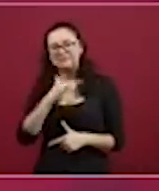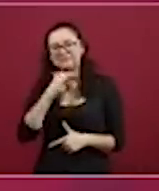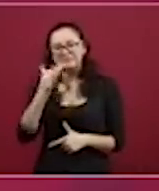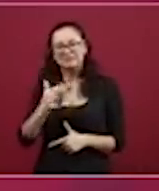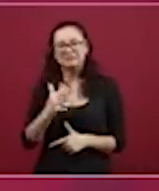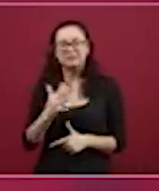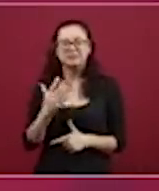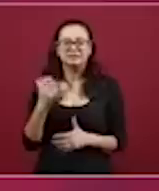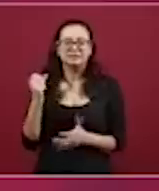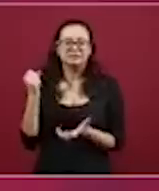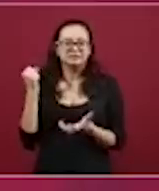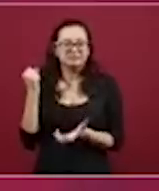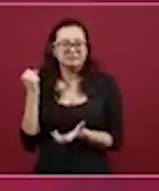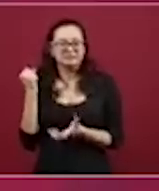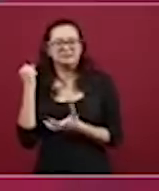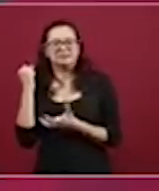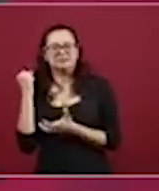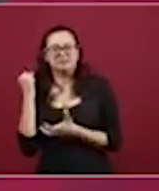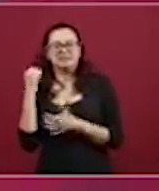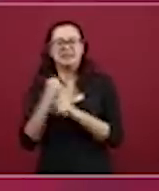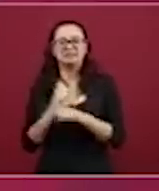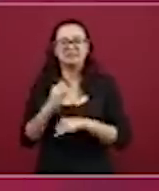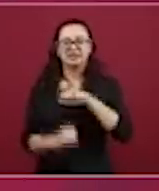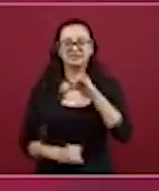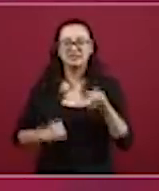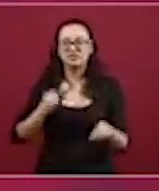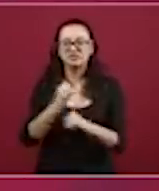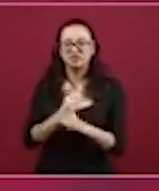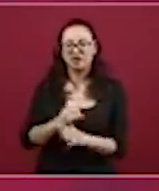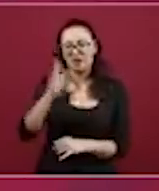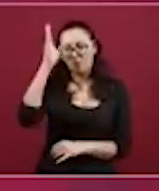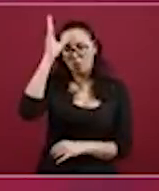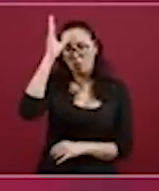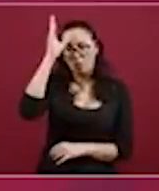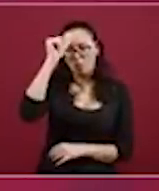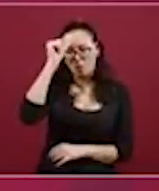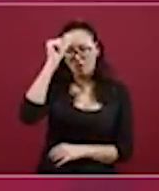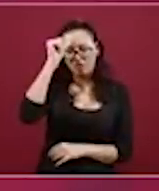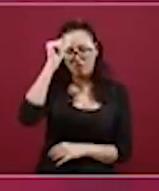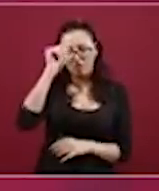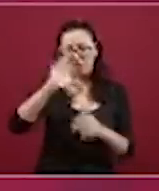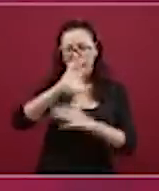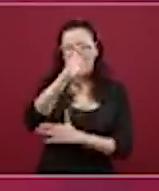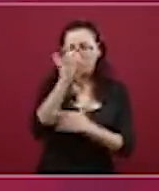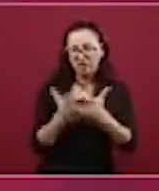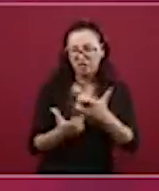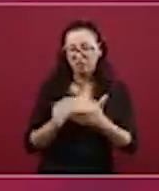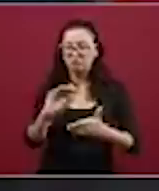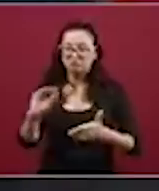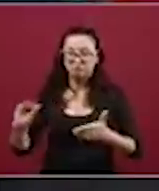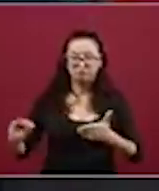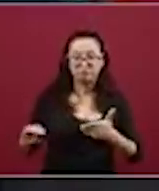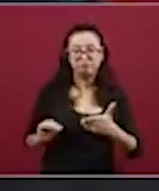que ya en los acuerdos internacionales ya se incluía